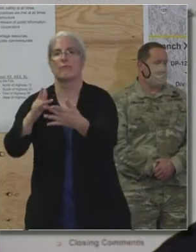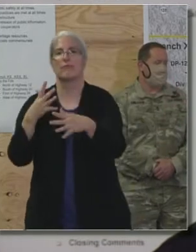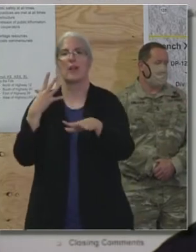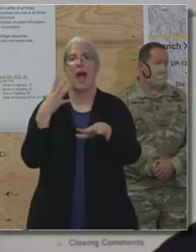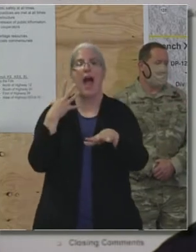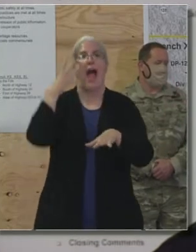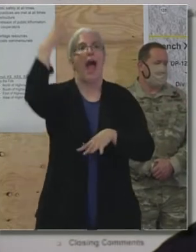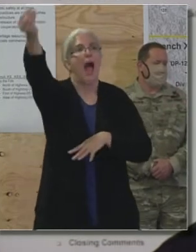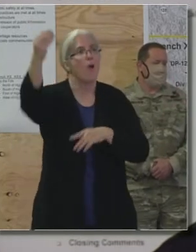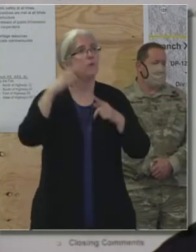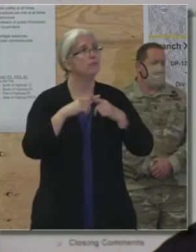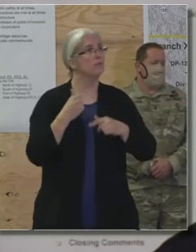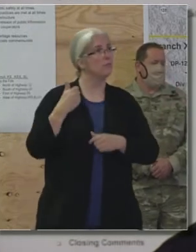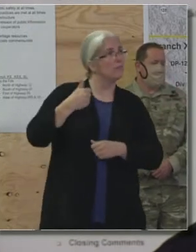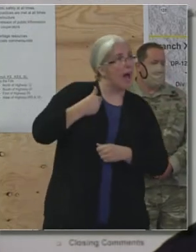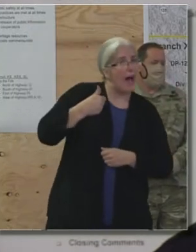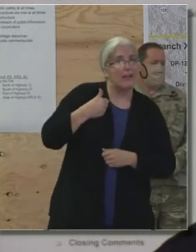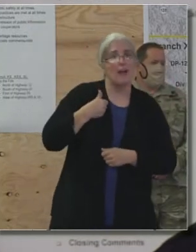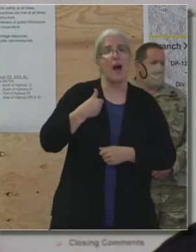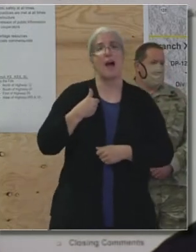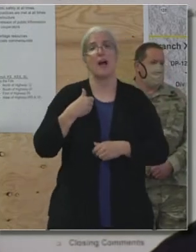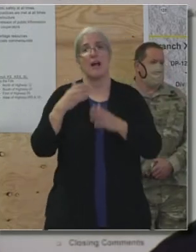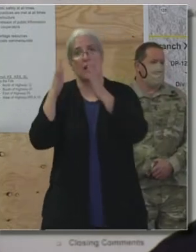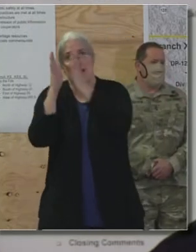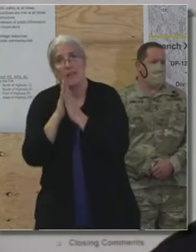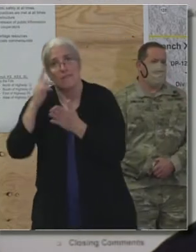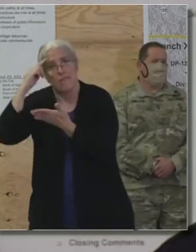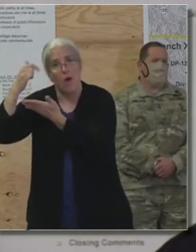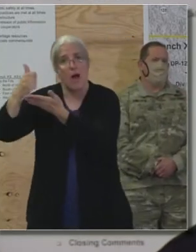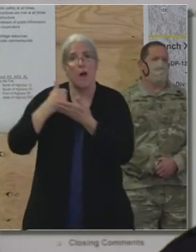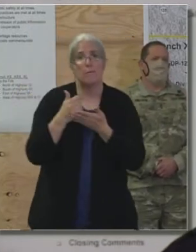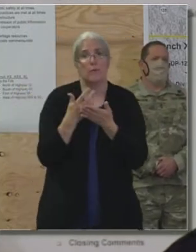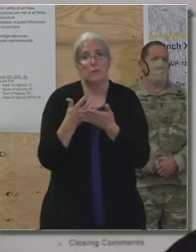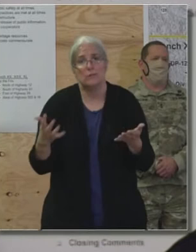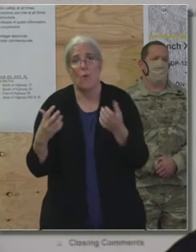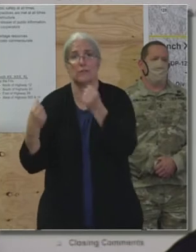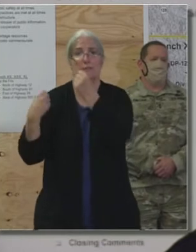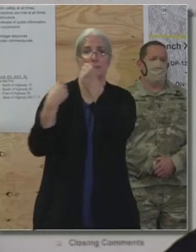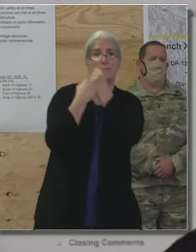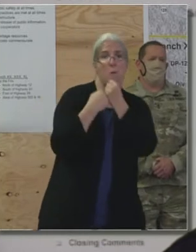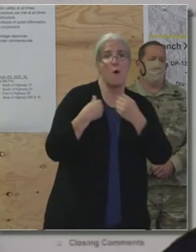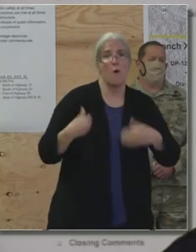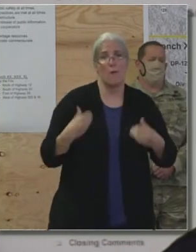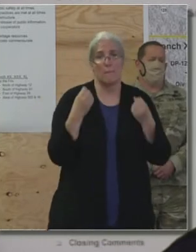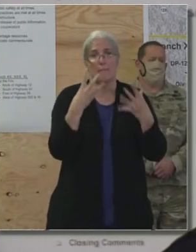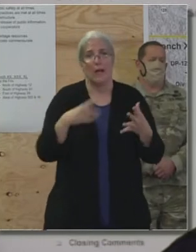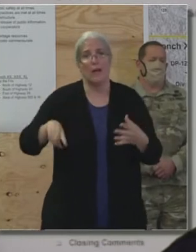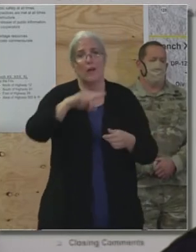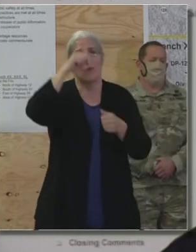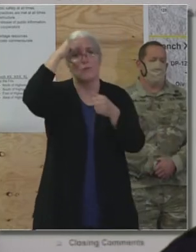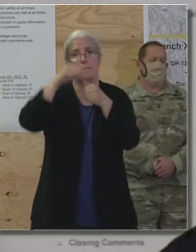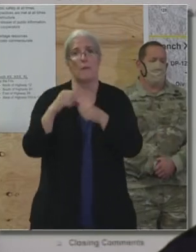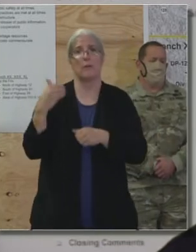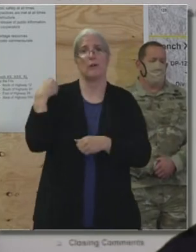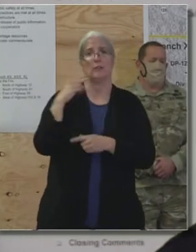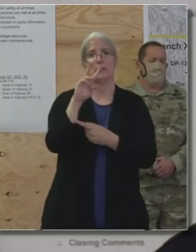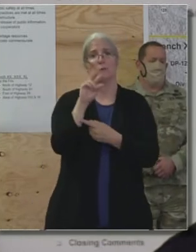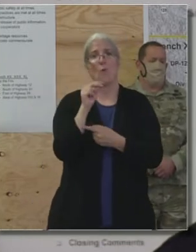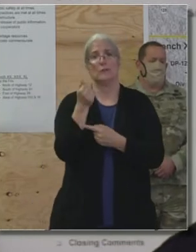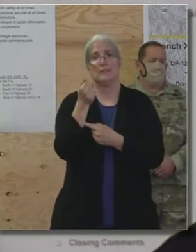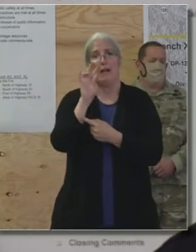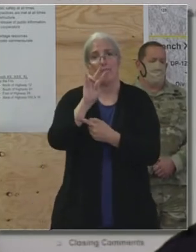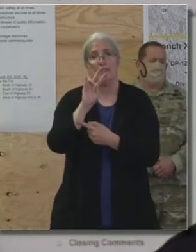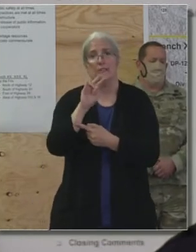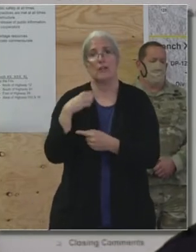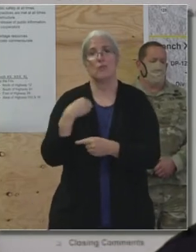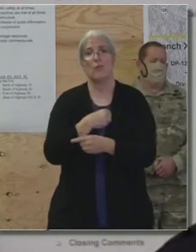en canadá pidiendo recursos y apoyo de ellos aquí muchos recordarán en 2017 que recibimos